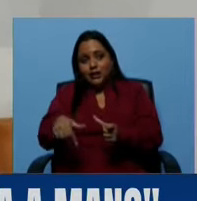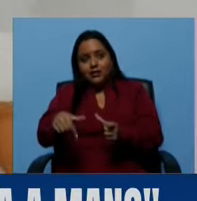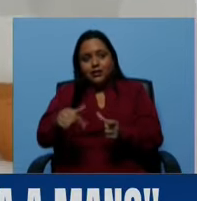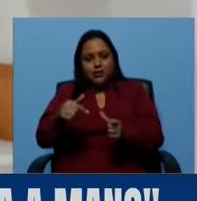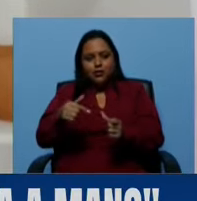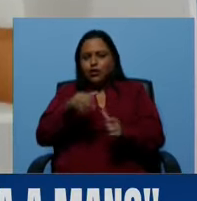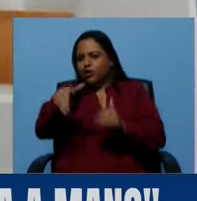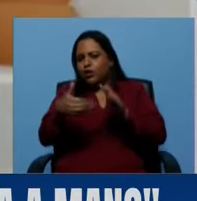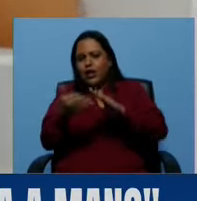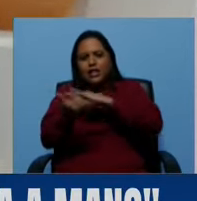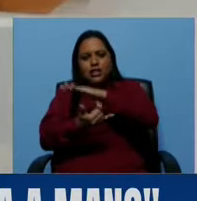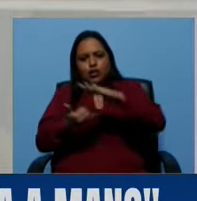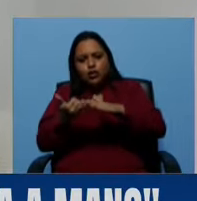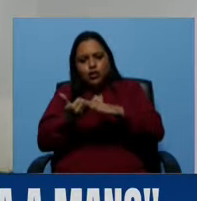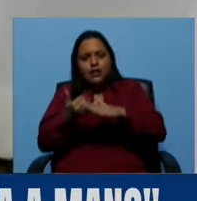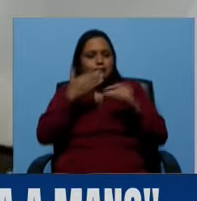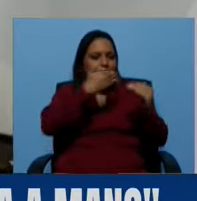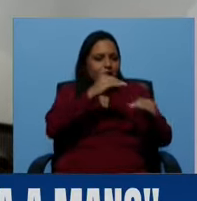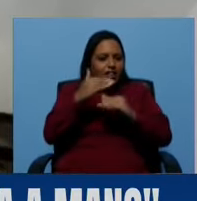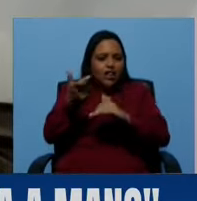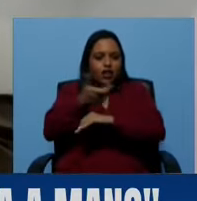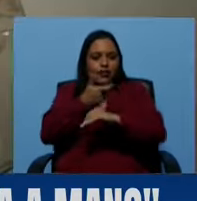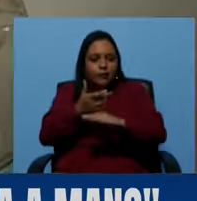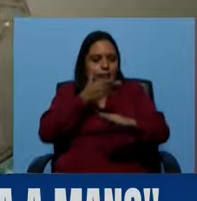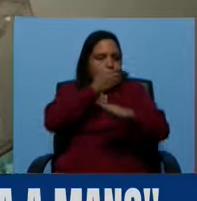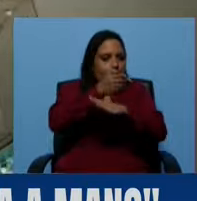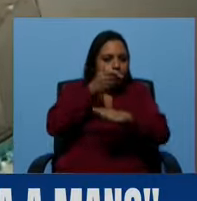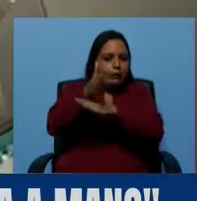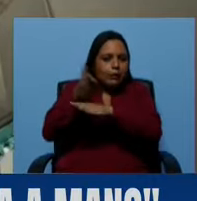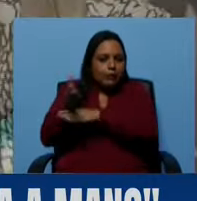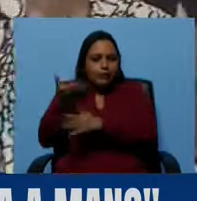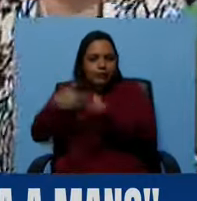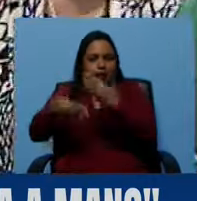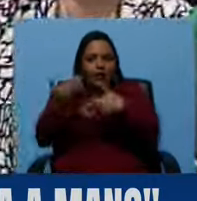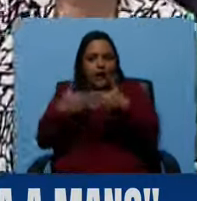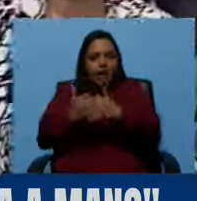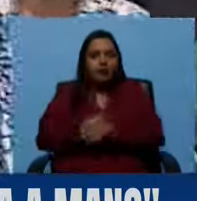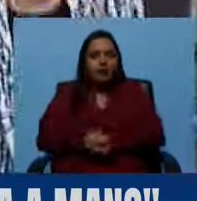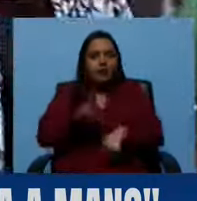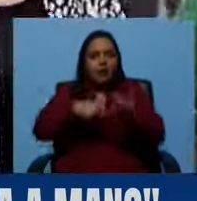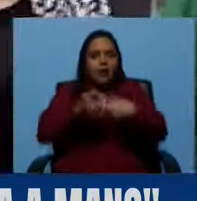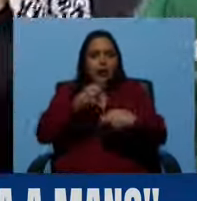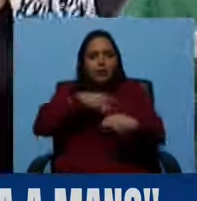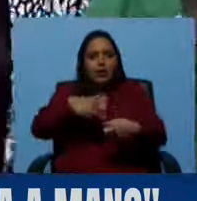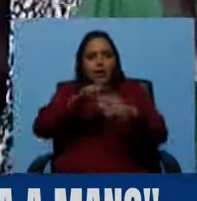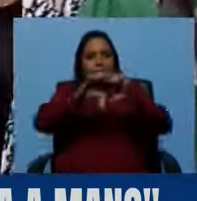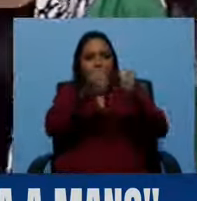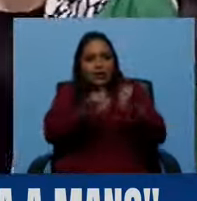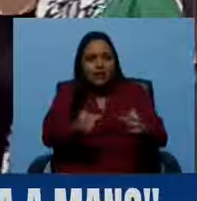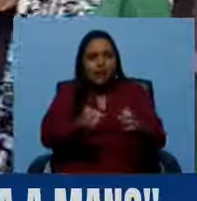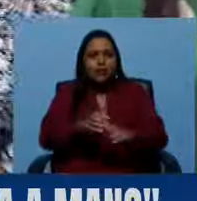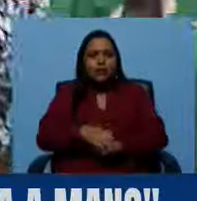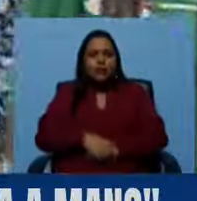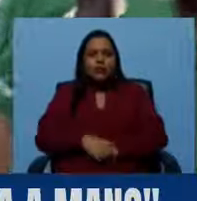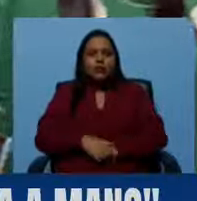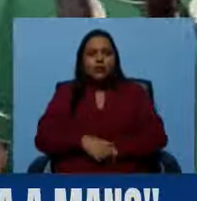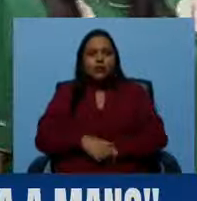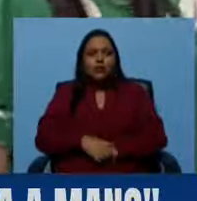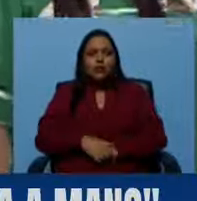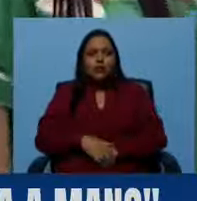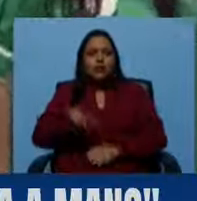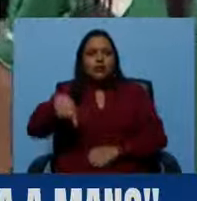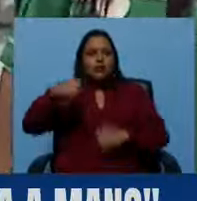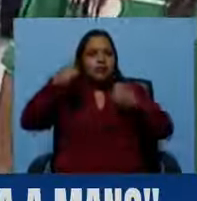las instituciones del Estado en los distintos niveles de gobierno para el intercambio comercial con nuestras artesanas y artesanos. Es la puesta